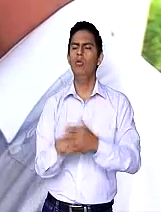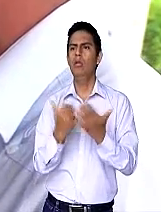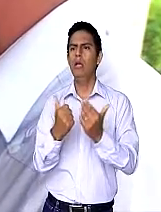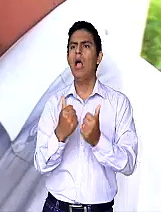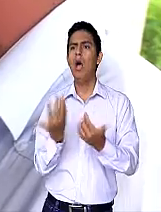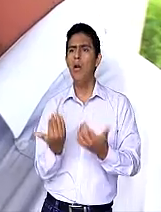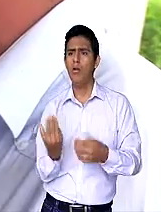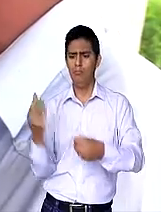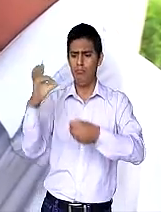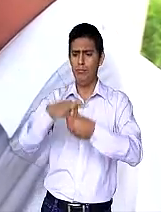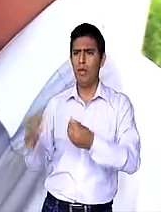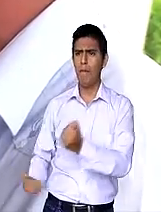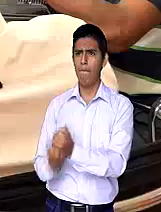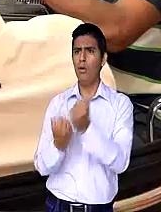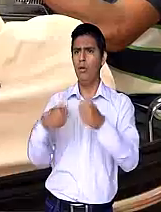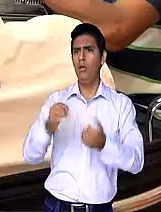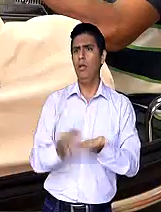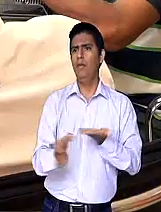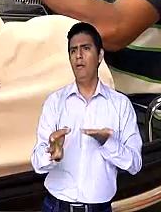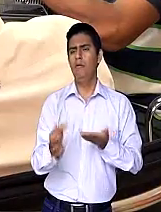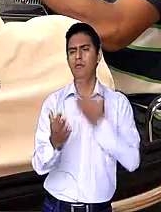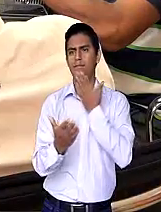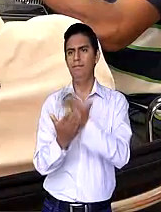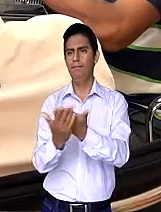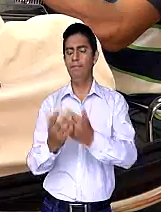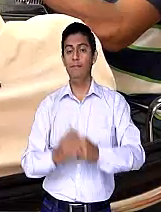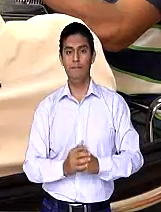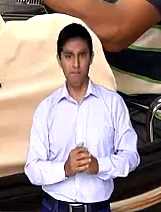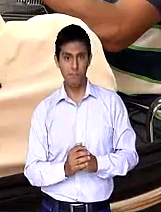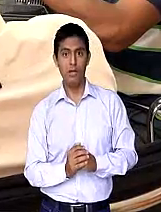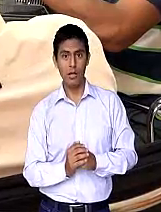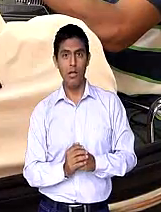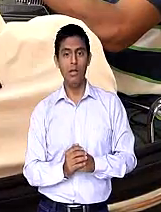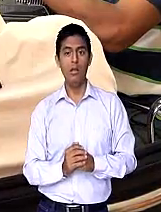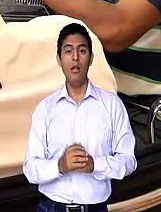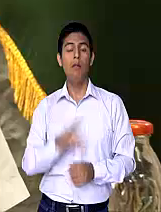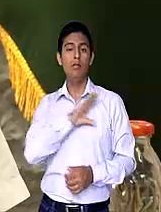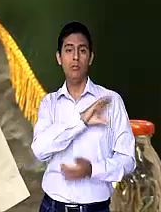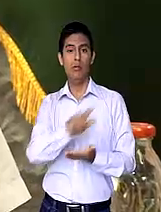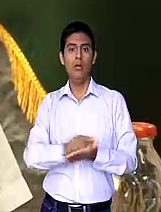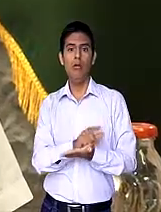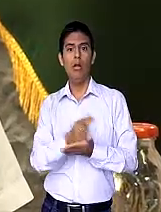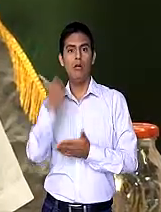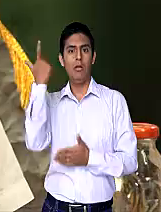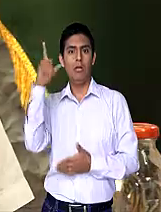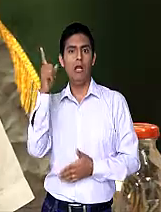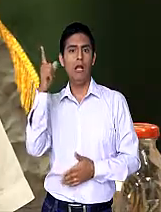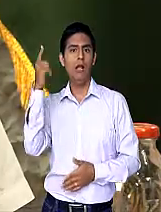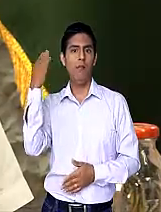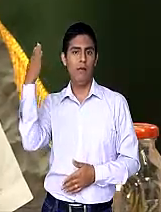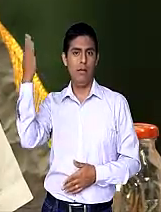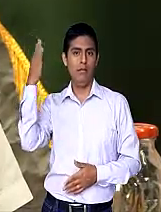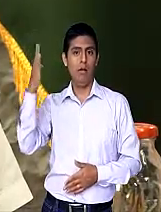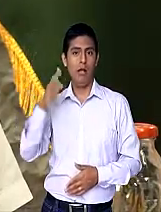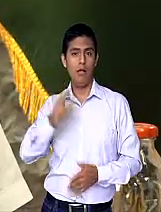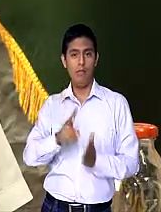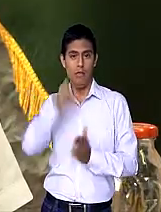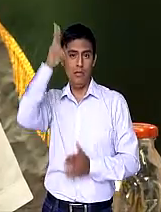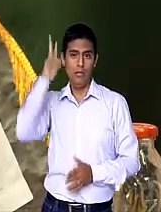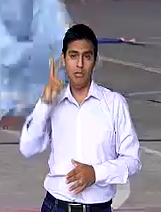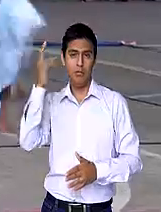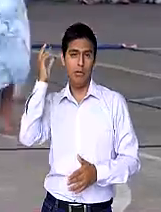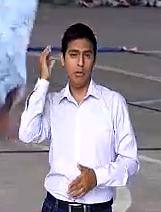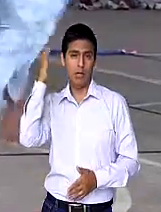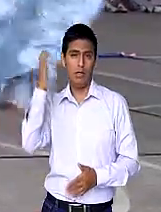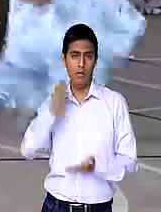este granito de arena en esta parroquia. El trabajo desplegado por la administración municipal que lidera el abogado Vinicio Vega Jiménez, alcalde de Lago